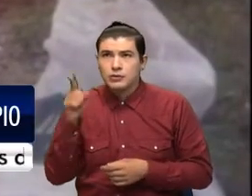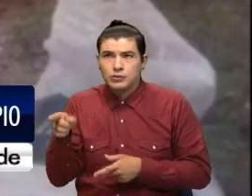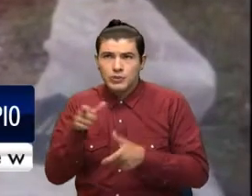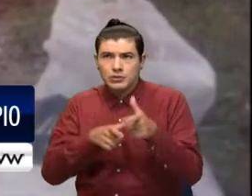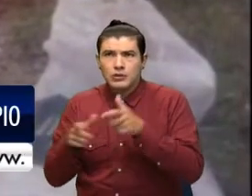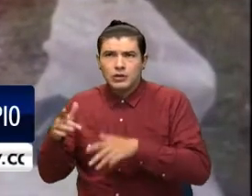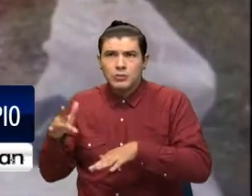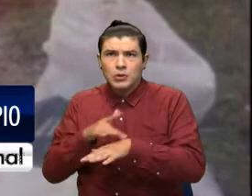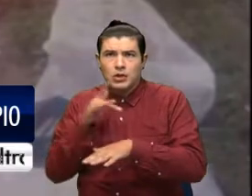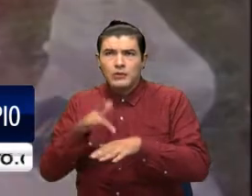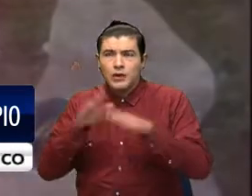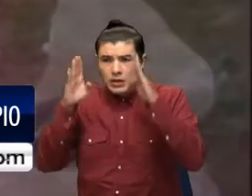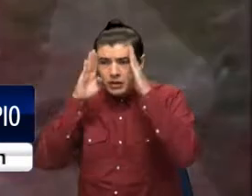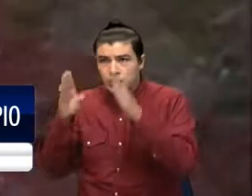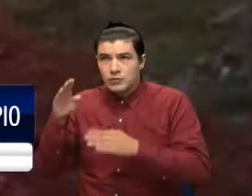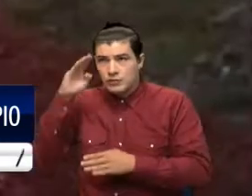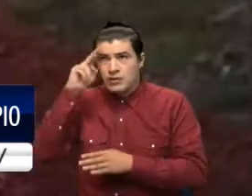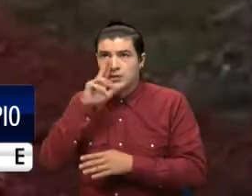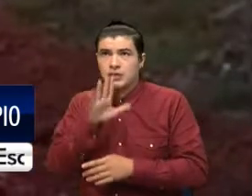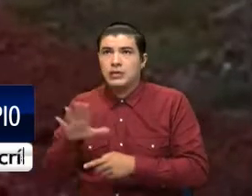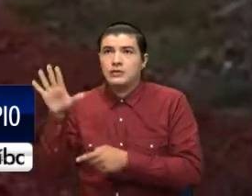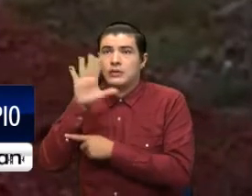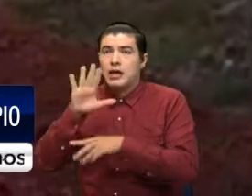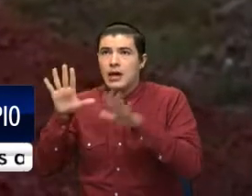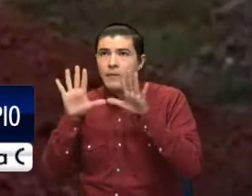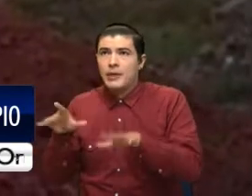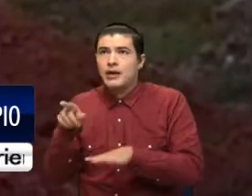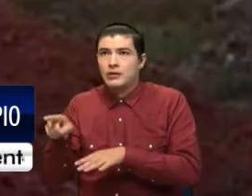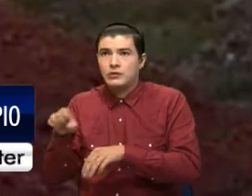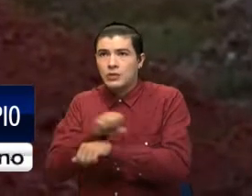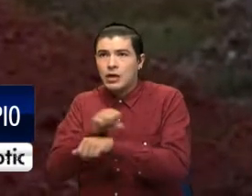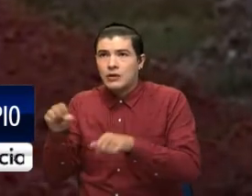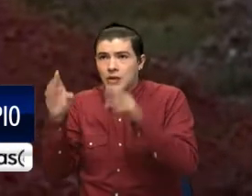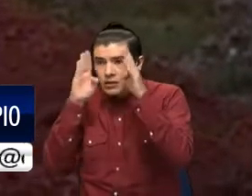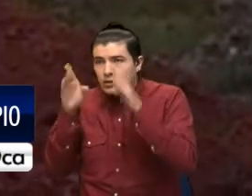intervención de la policía que detuvo un vehículo de los que estaban interviniendo el predio.